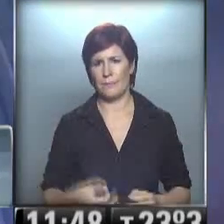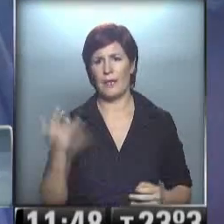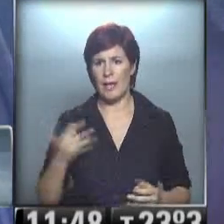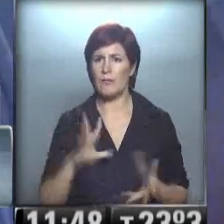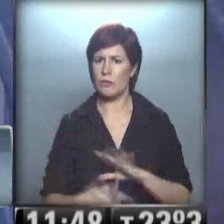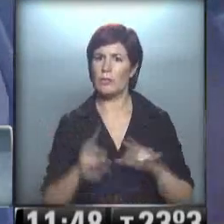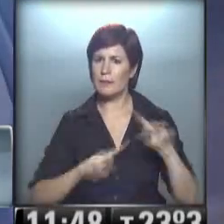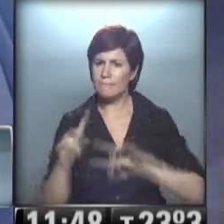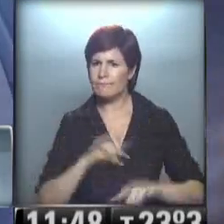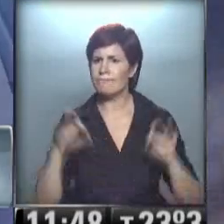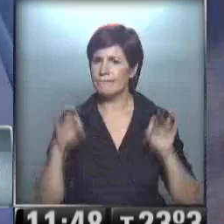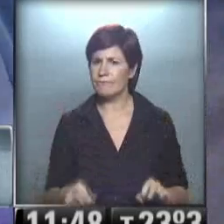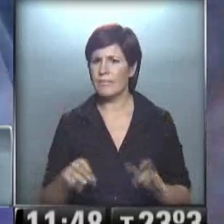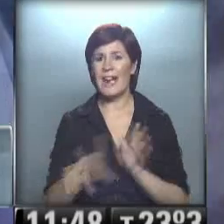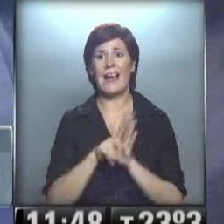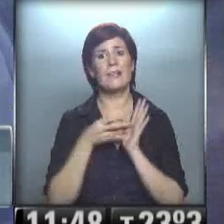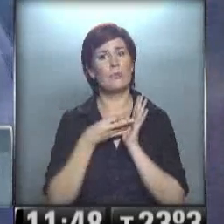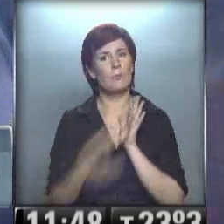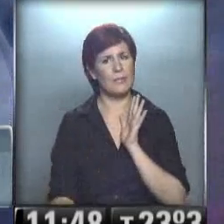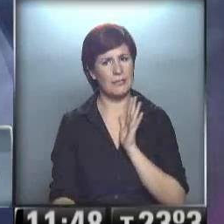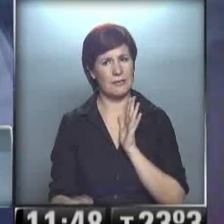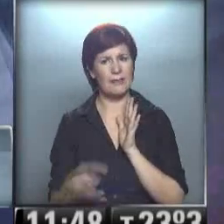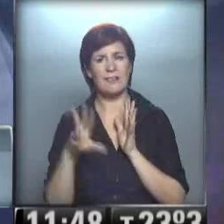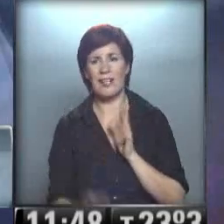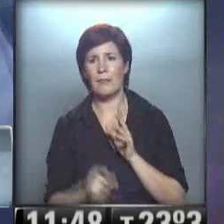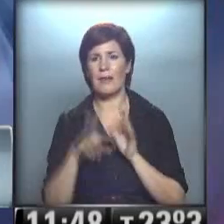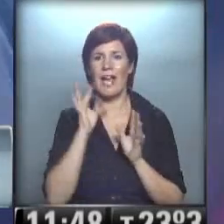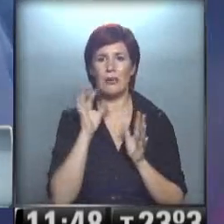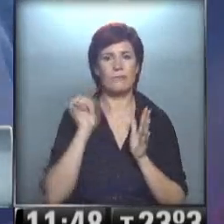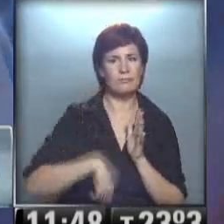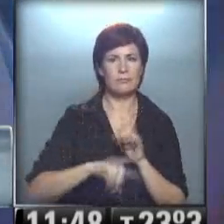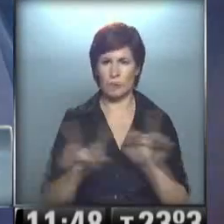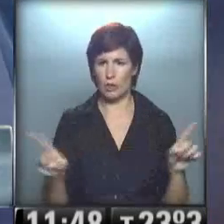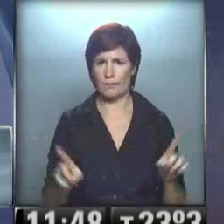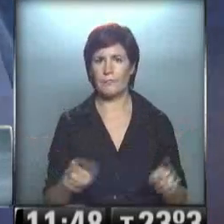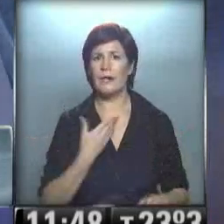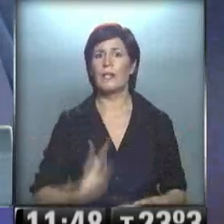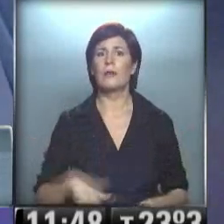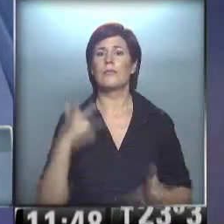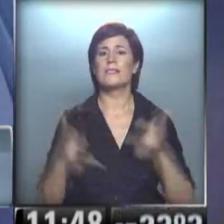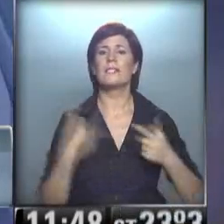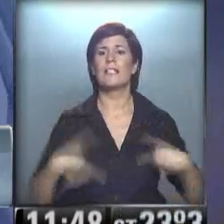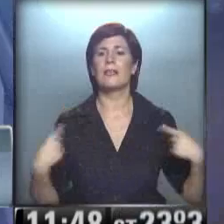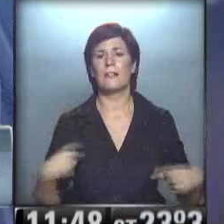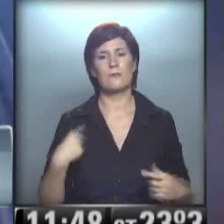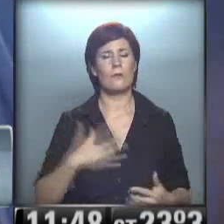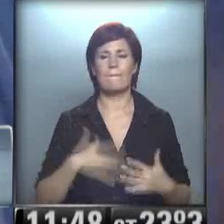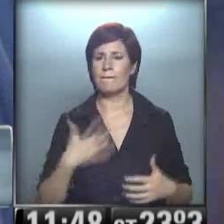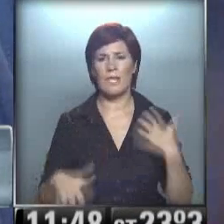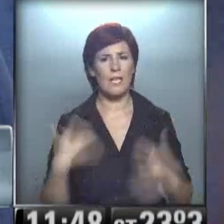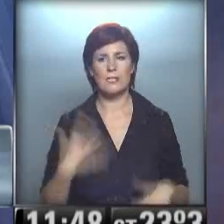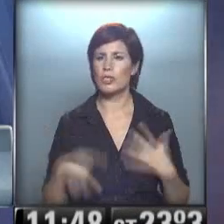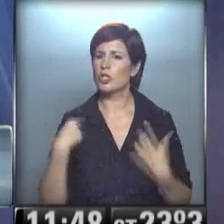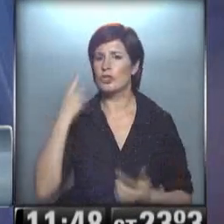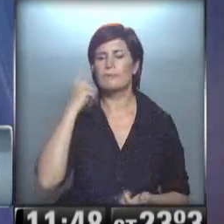Estado, va a garantizar que se cumpla estrictamente la ley y que no haya trampa. ¿Qué espera que diga la Presidenta? ¿Cómo espera el discurso? Bueno, con muchísima expectativa, como siempre, con